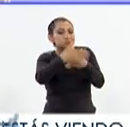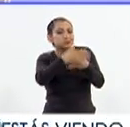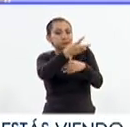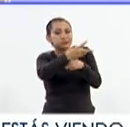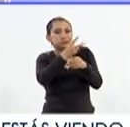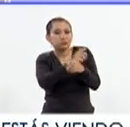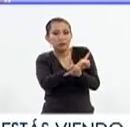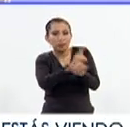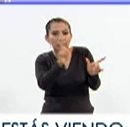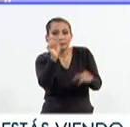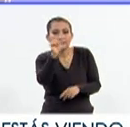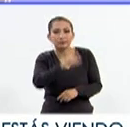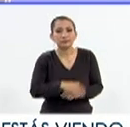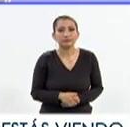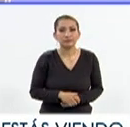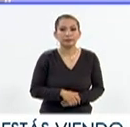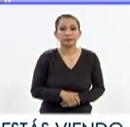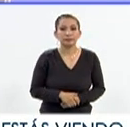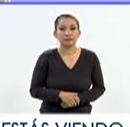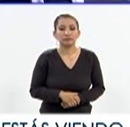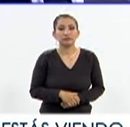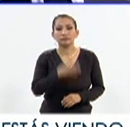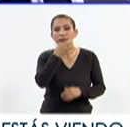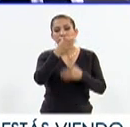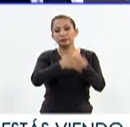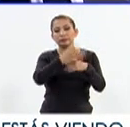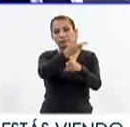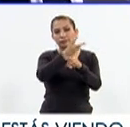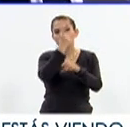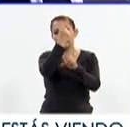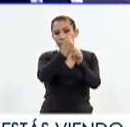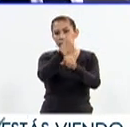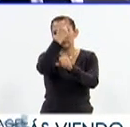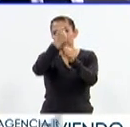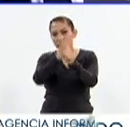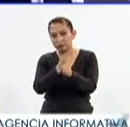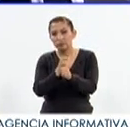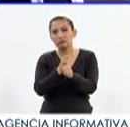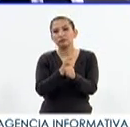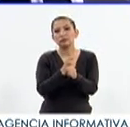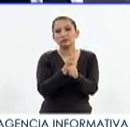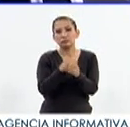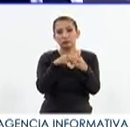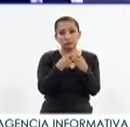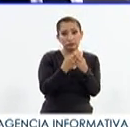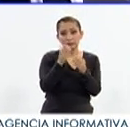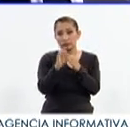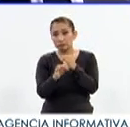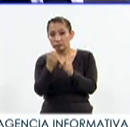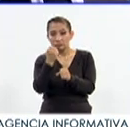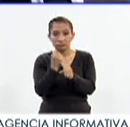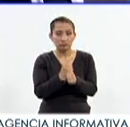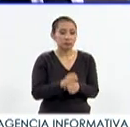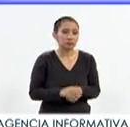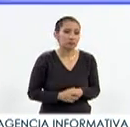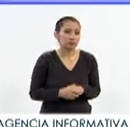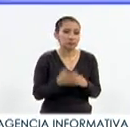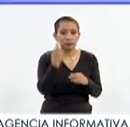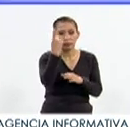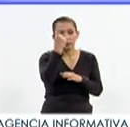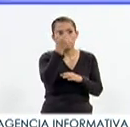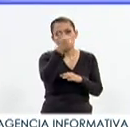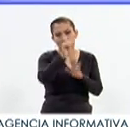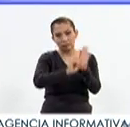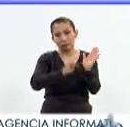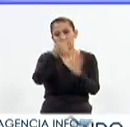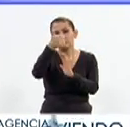convocatoria? ¿Cuándo hay que estar listos? Las convocatorias salen cada año, hay que prepararse. ¿A inicios de año o a final de año? Cada